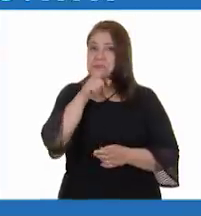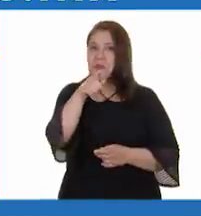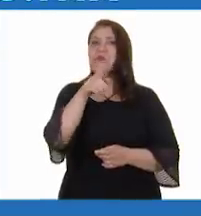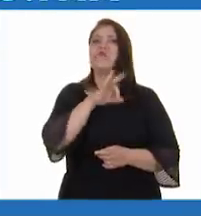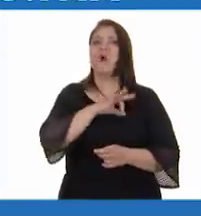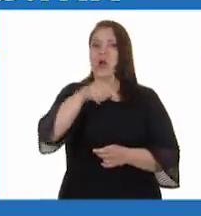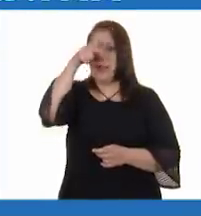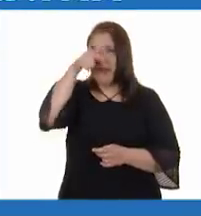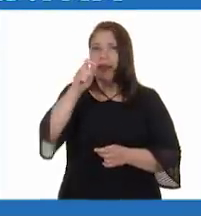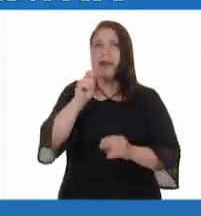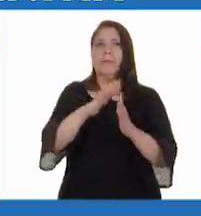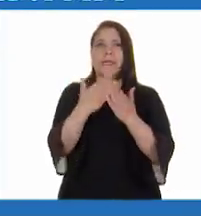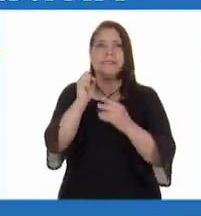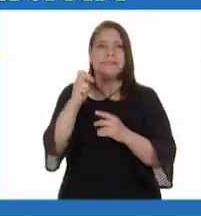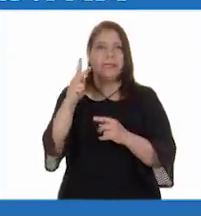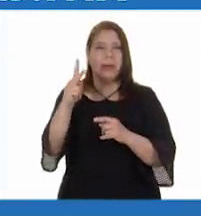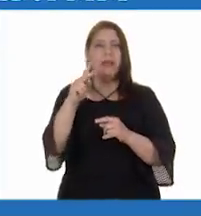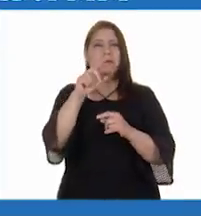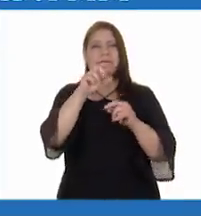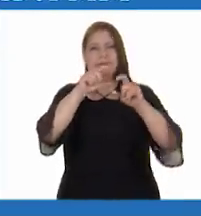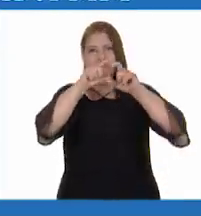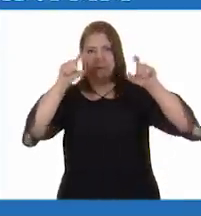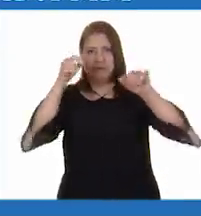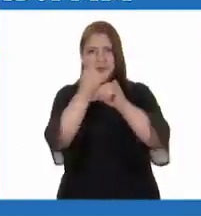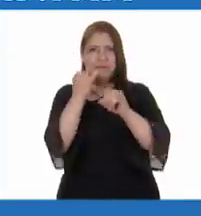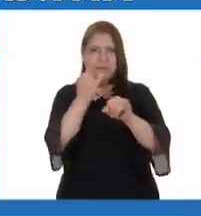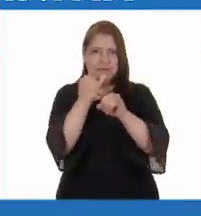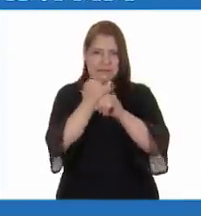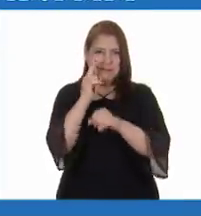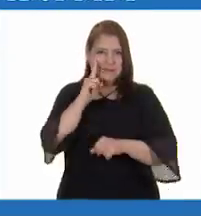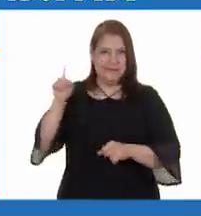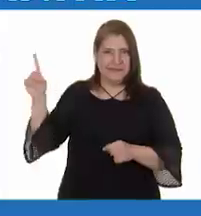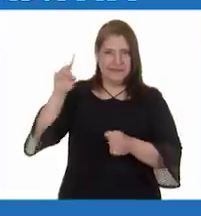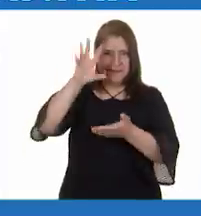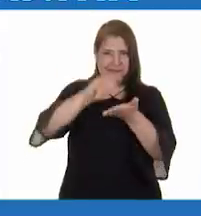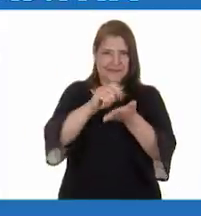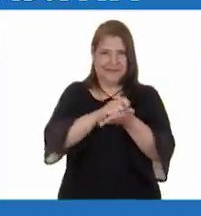puedes encontrar los libros de texto en la página